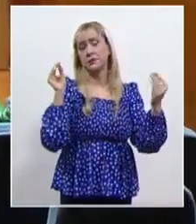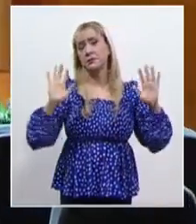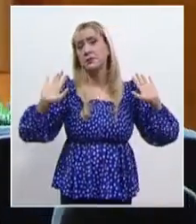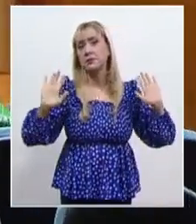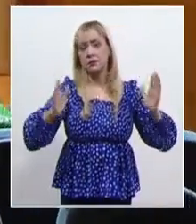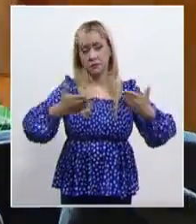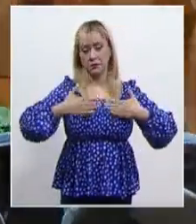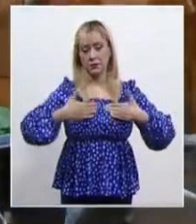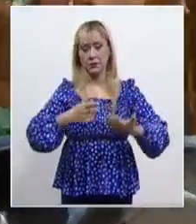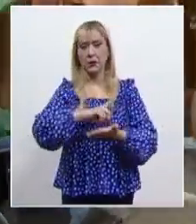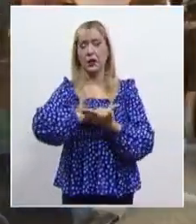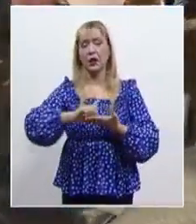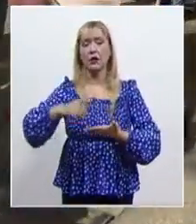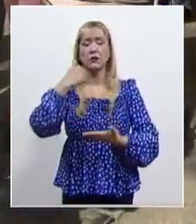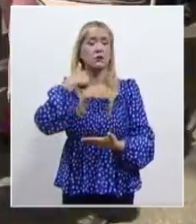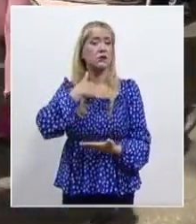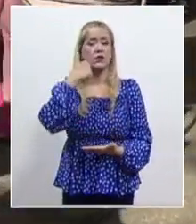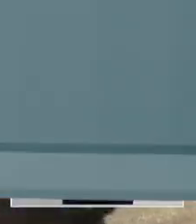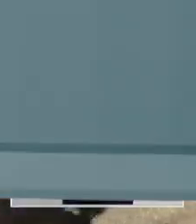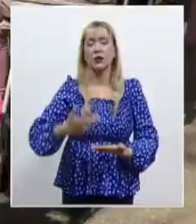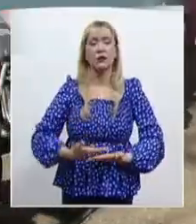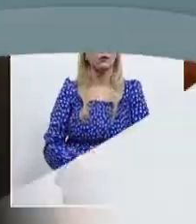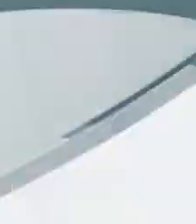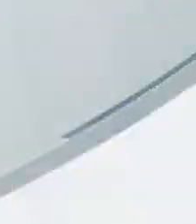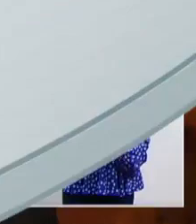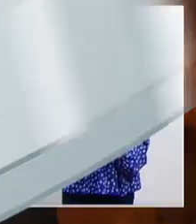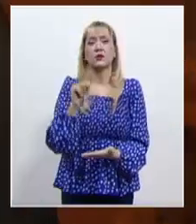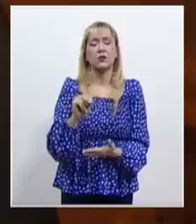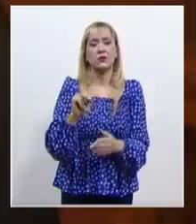derecho a interrumpir un embarazo.